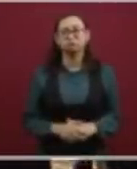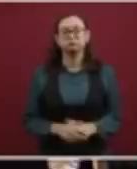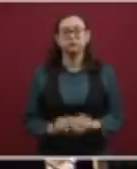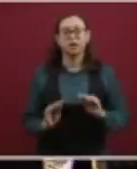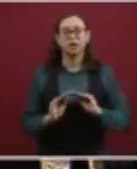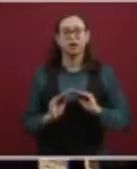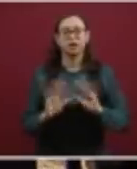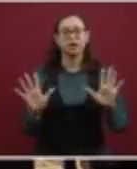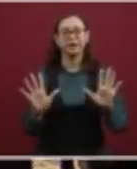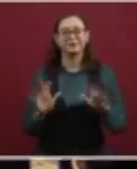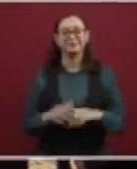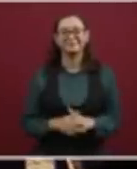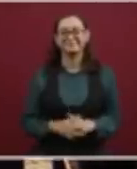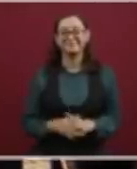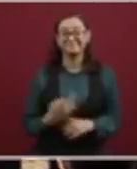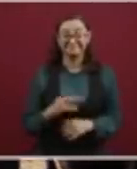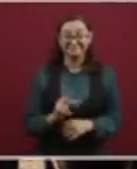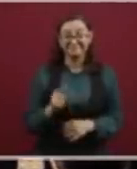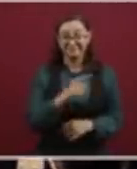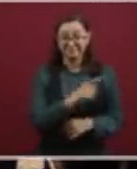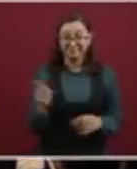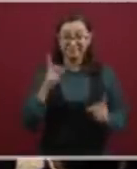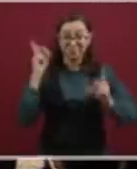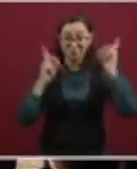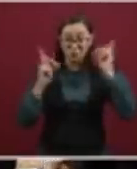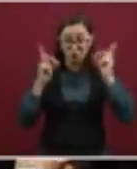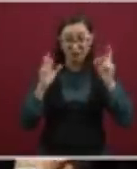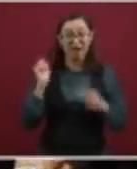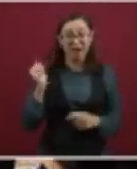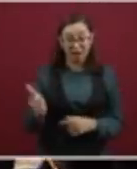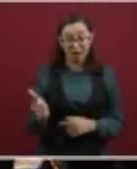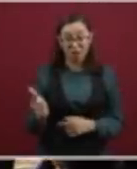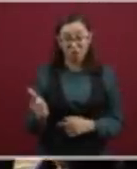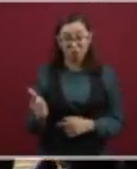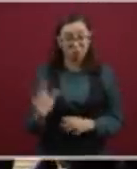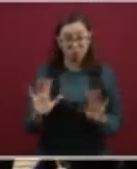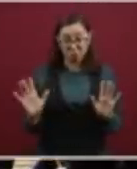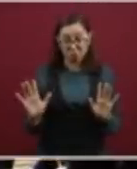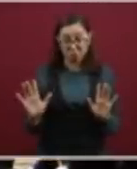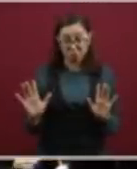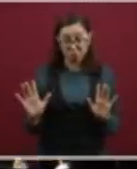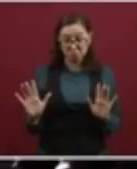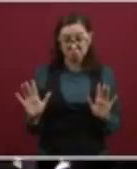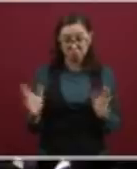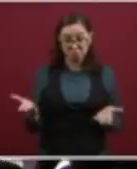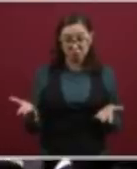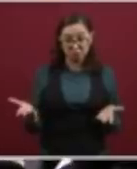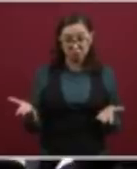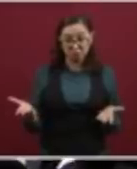aclarado, pero si hay alguna duda, si no pasamos a